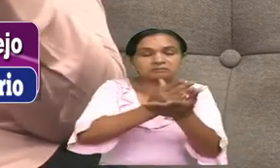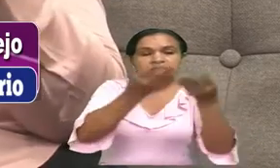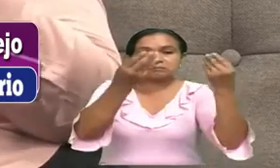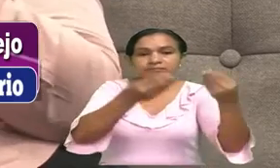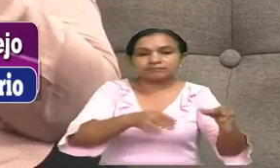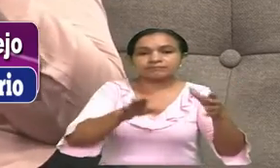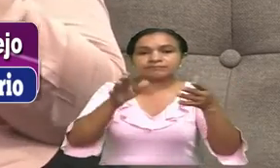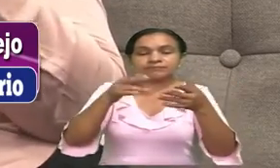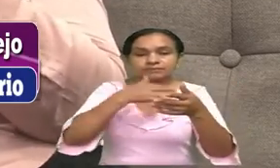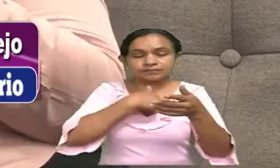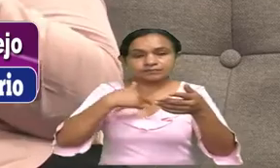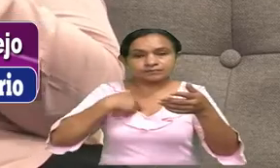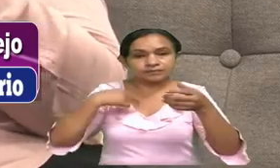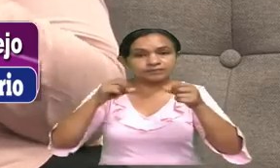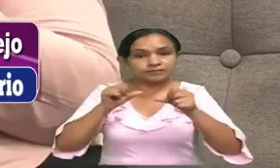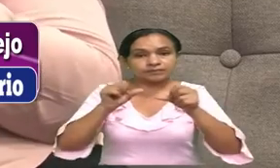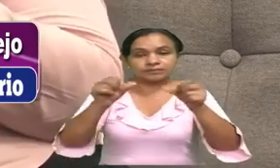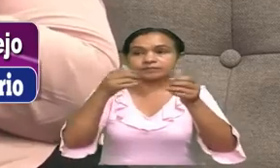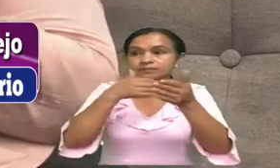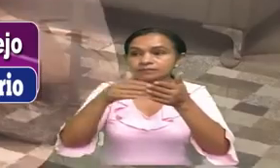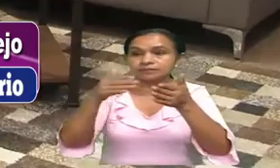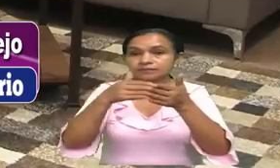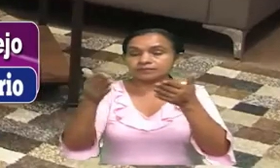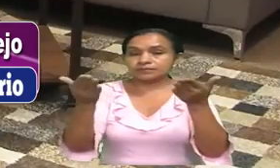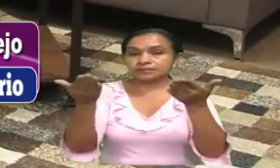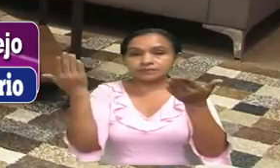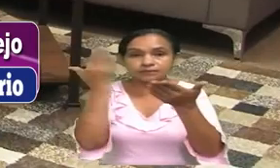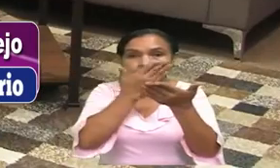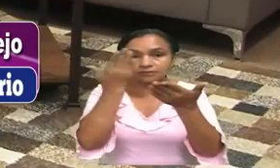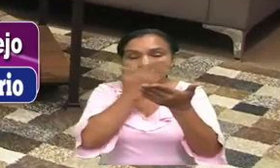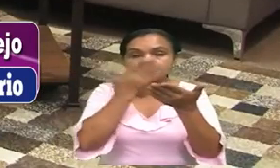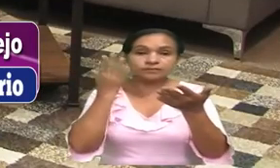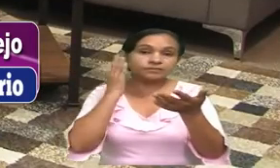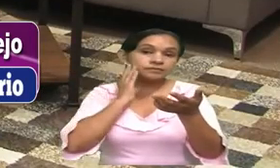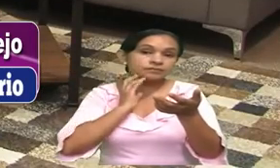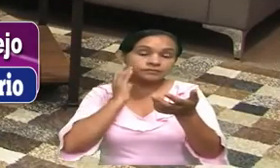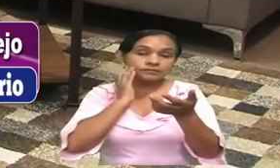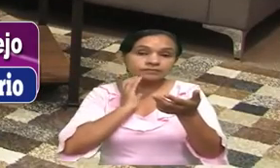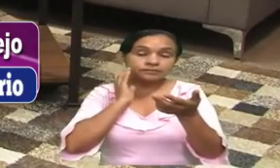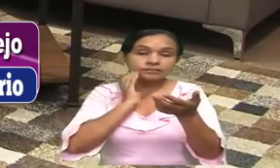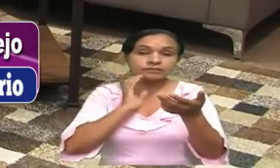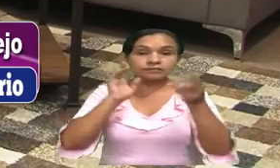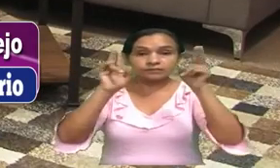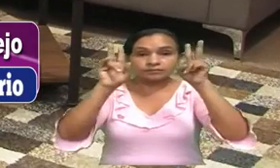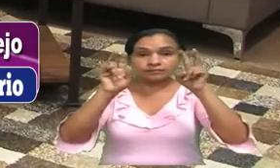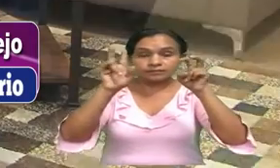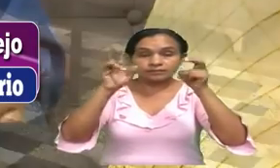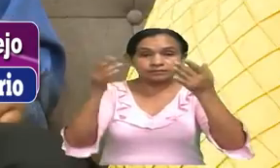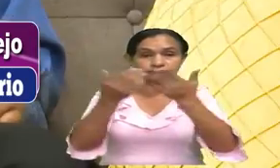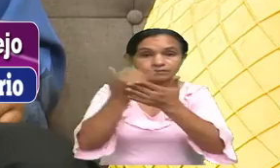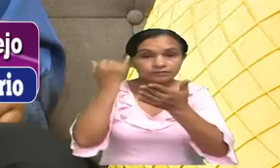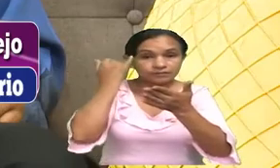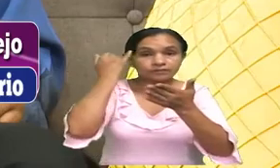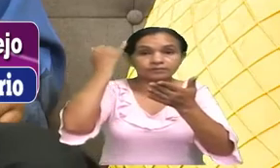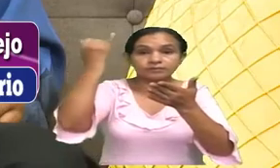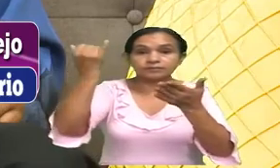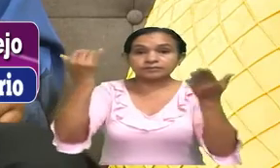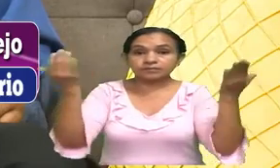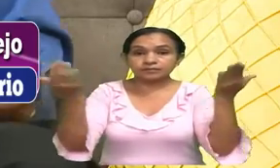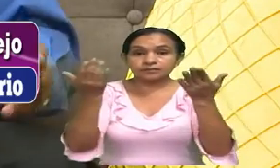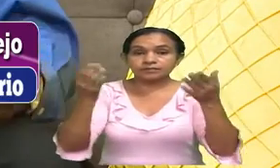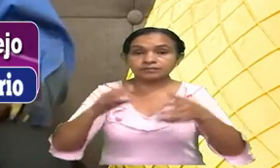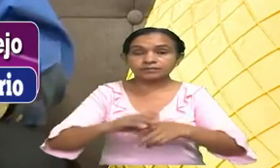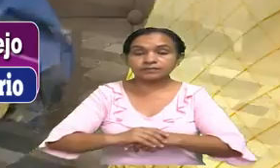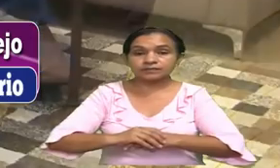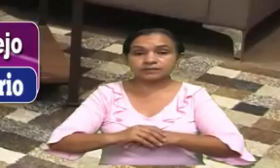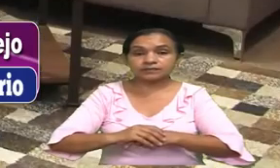y esto hay que verlo como una fase, como un aprendizaje, como una experiencia. Entonces, el tema de la innovación y